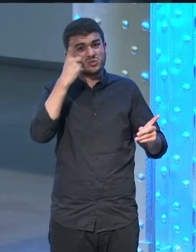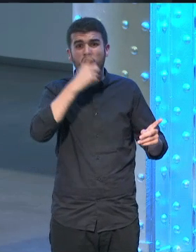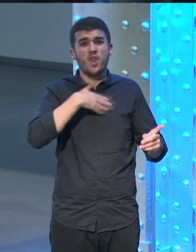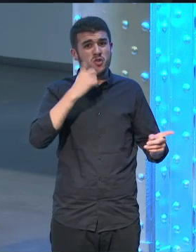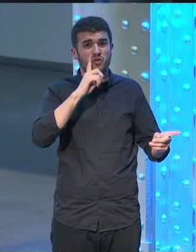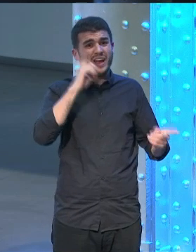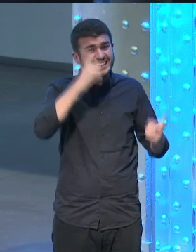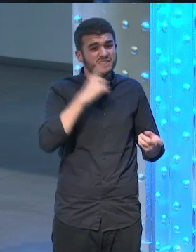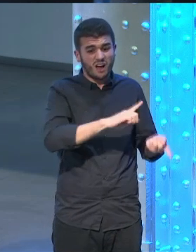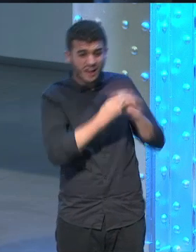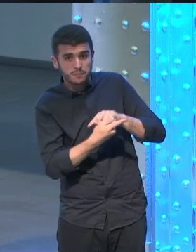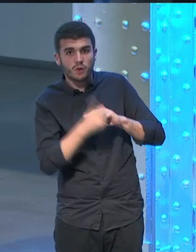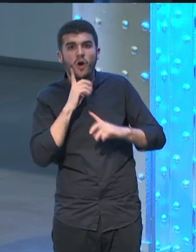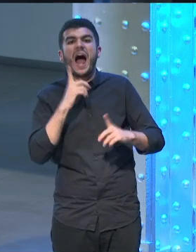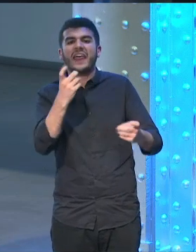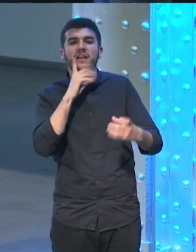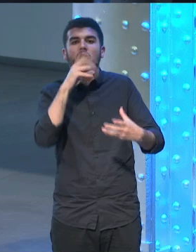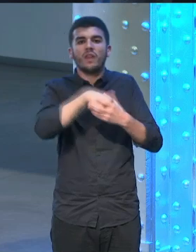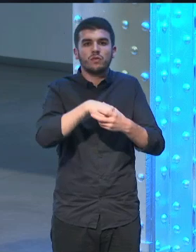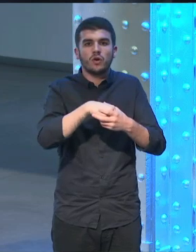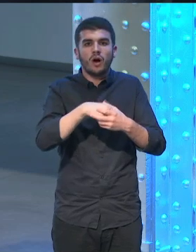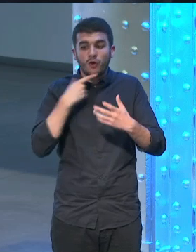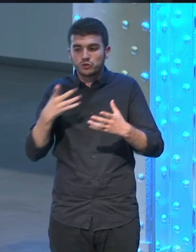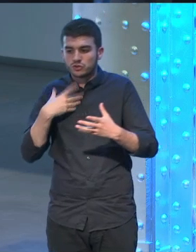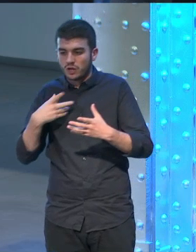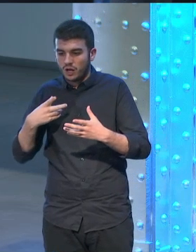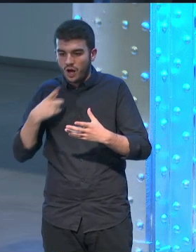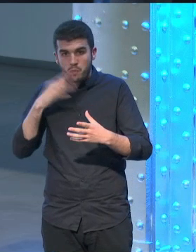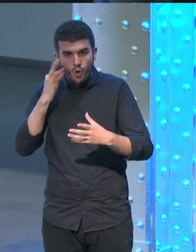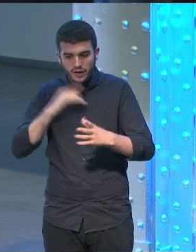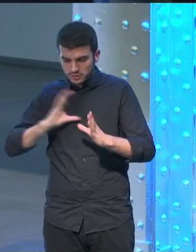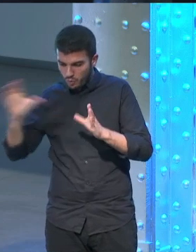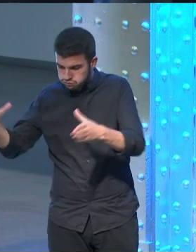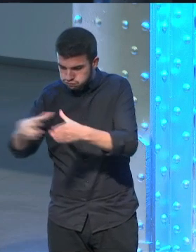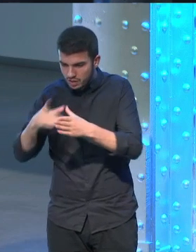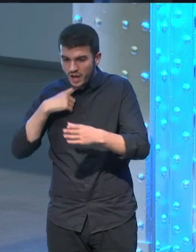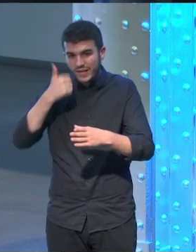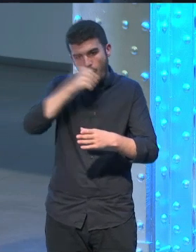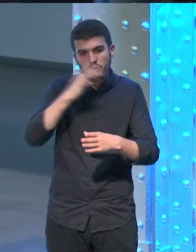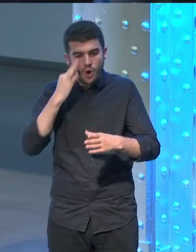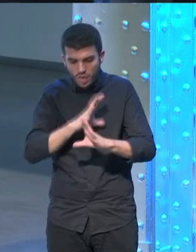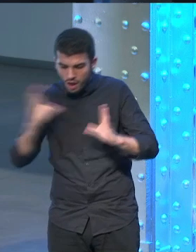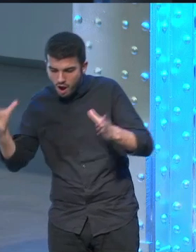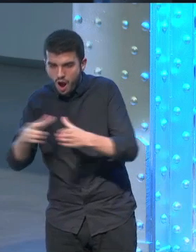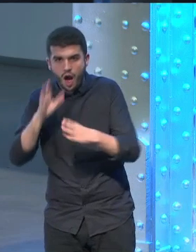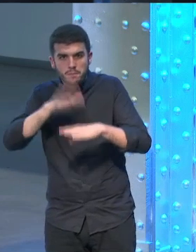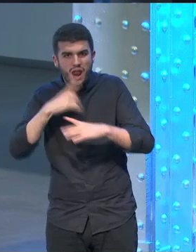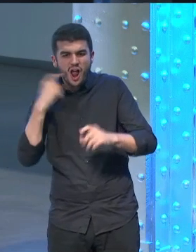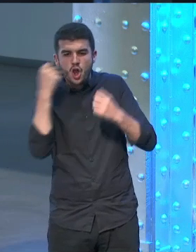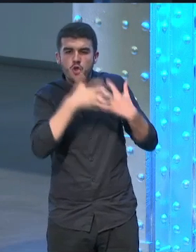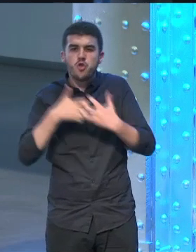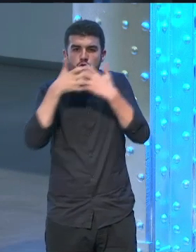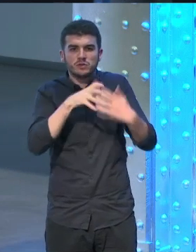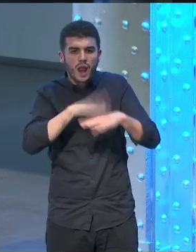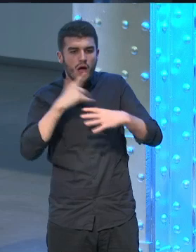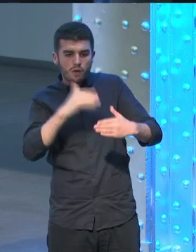pero sumándonos dentro de un círculo, no integrando un círculo entre mujeres y hombres, que es lo necesario. Cuando las mujeres